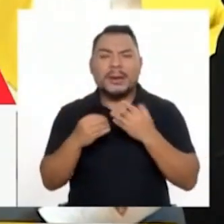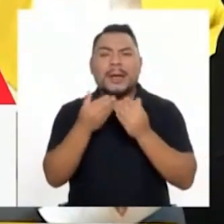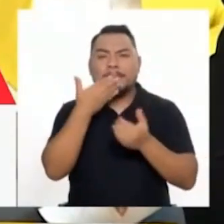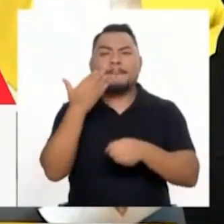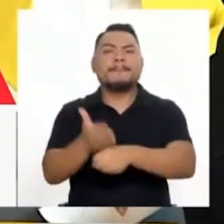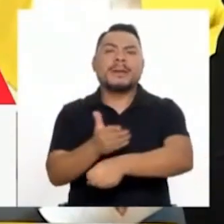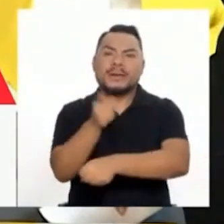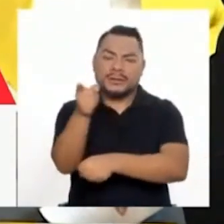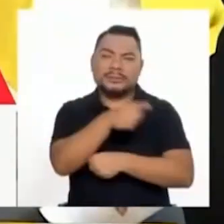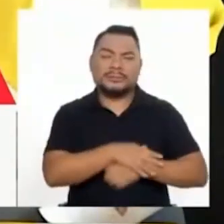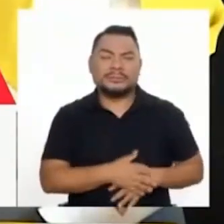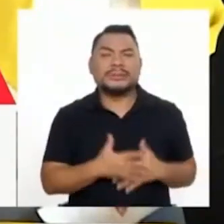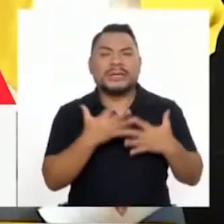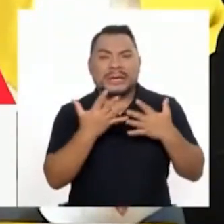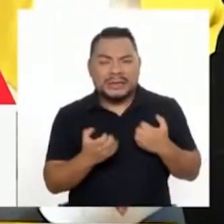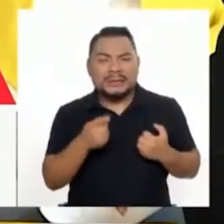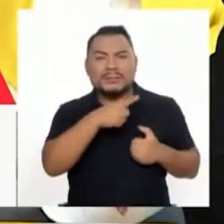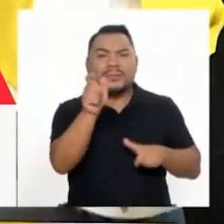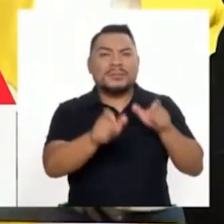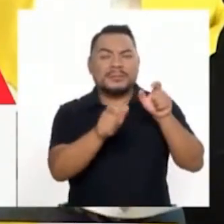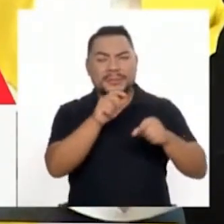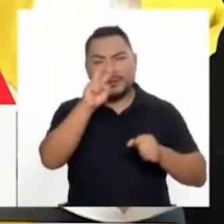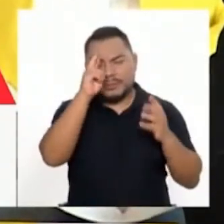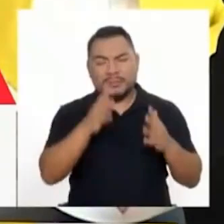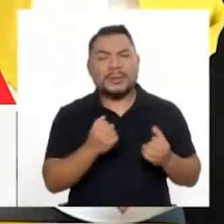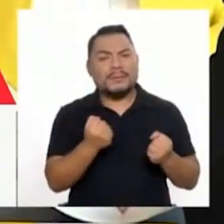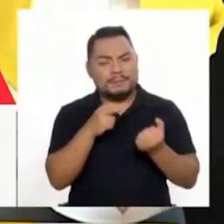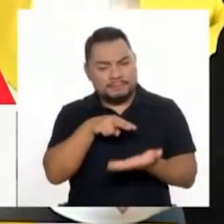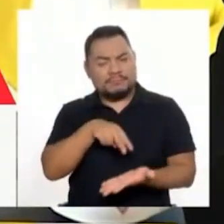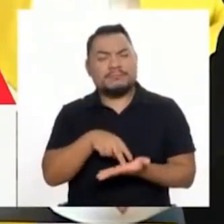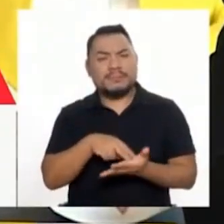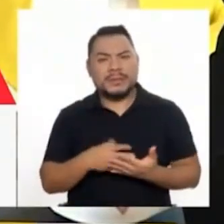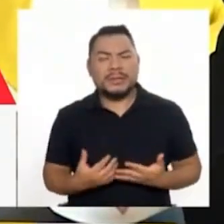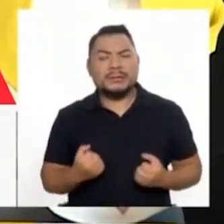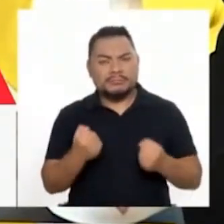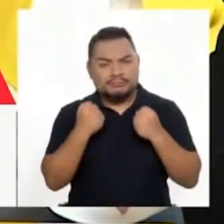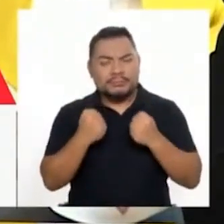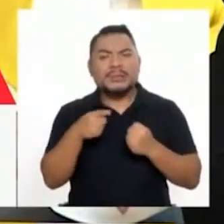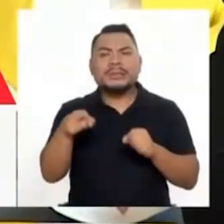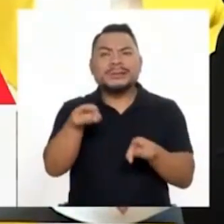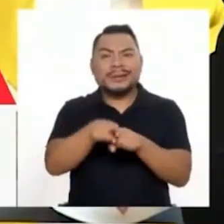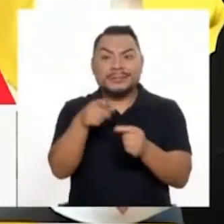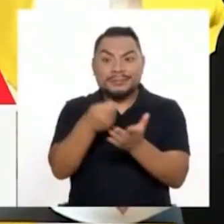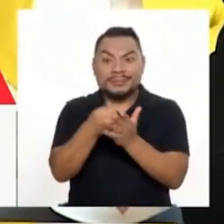Queremos ciudadanos fuertes, valientes, económicamente activos.